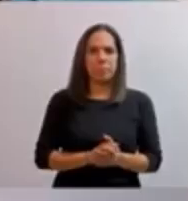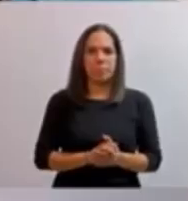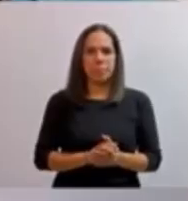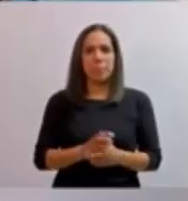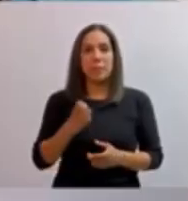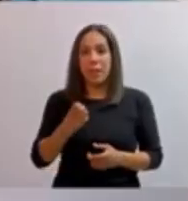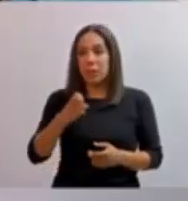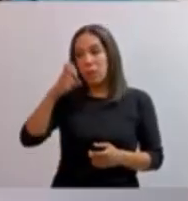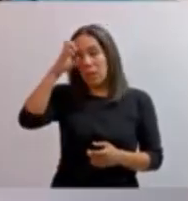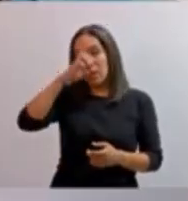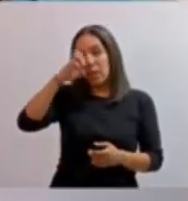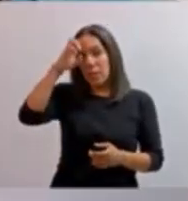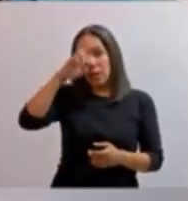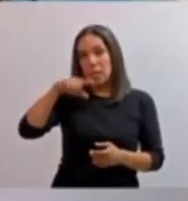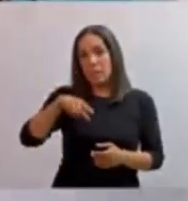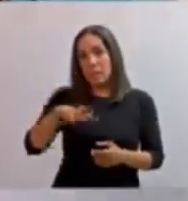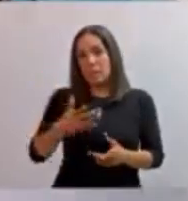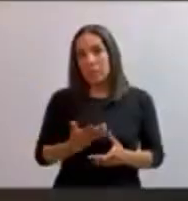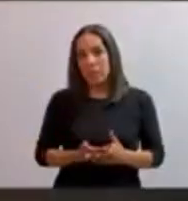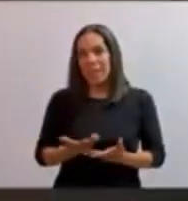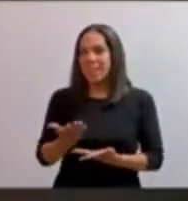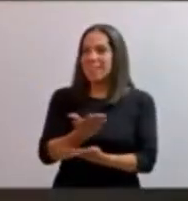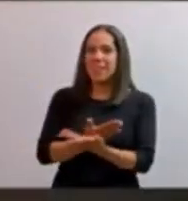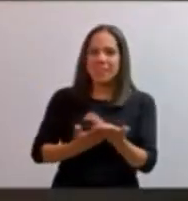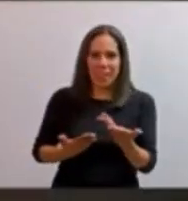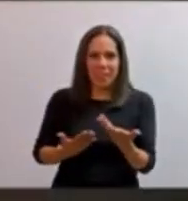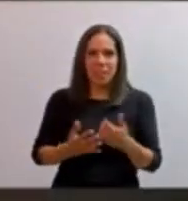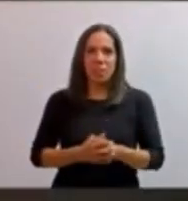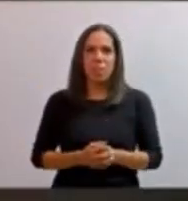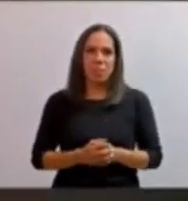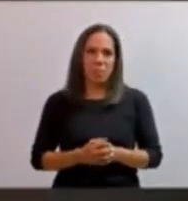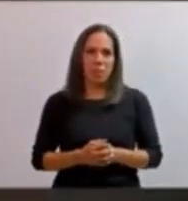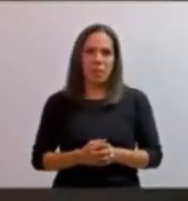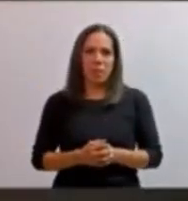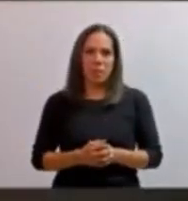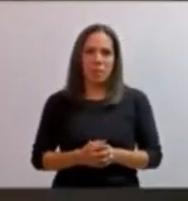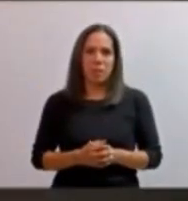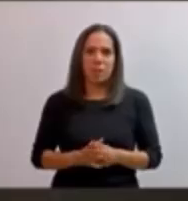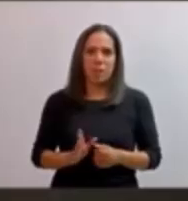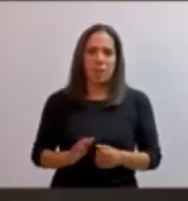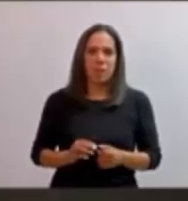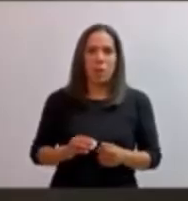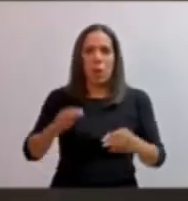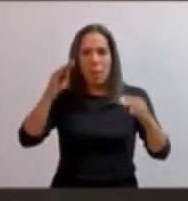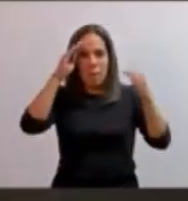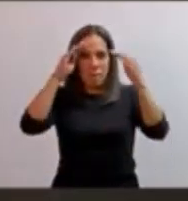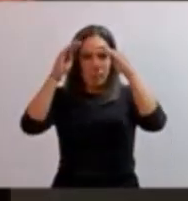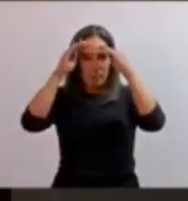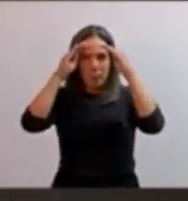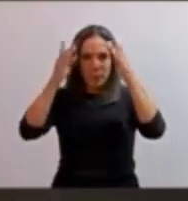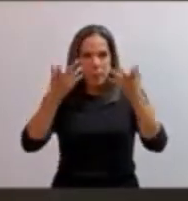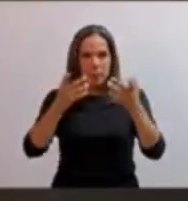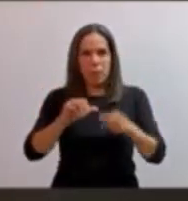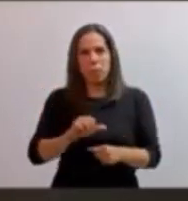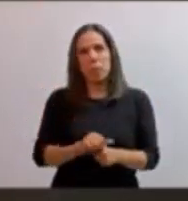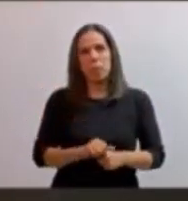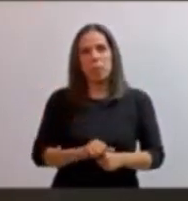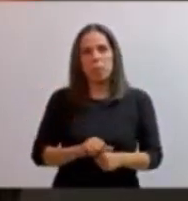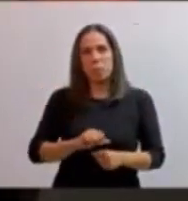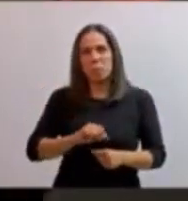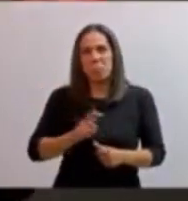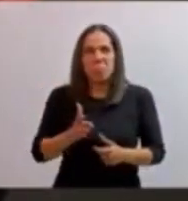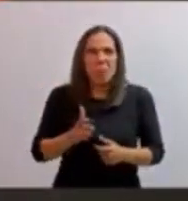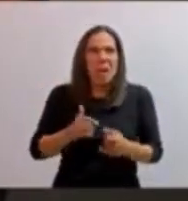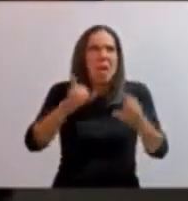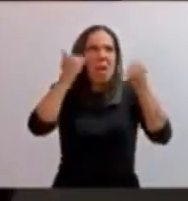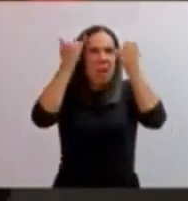las experiencias que ustedes nos han compartido, ahora nos lleva a pensar en otra dimensión, digamos, ¿no?